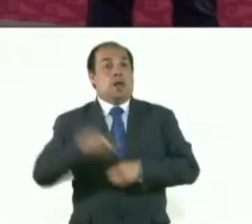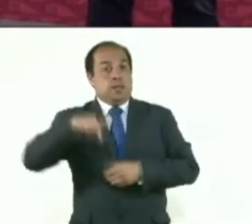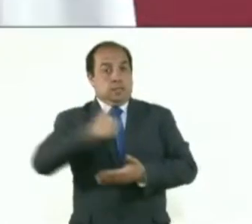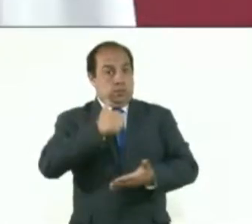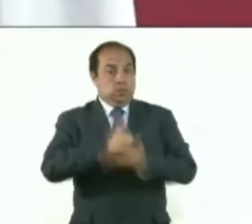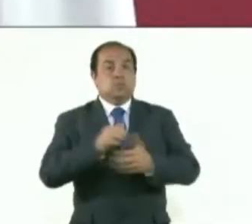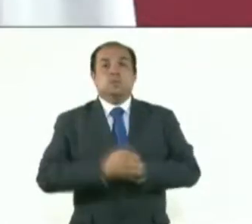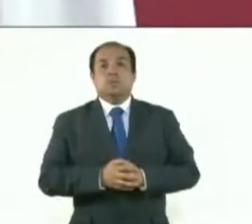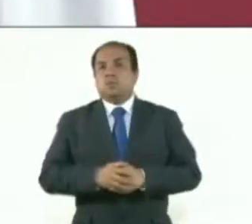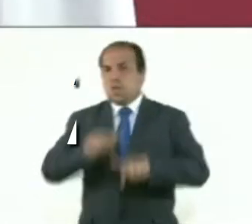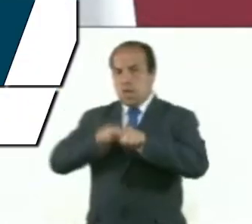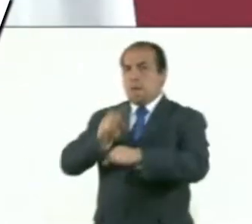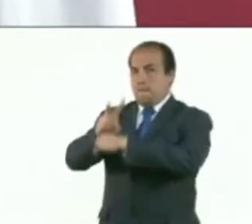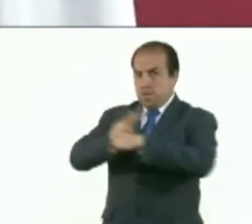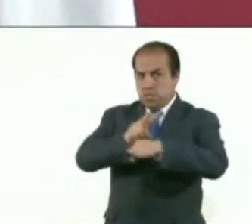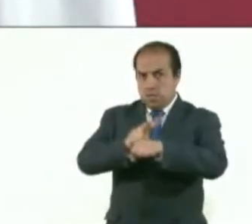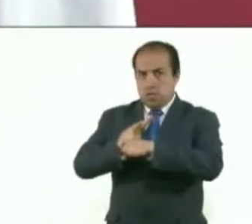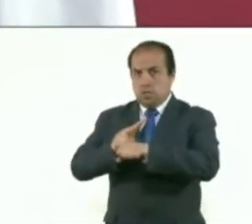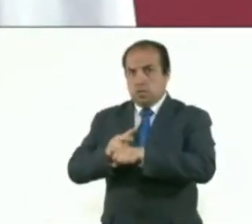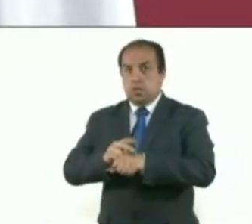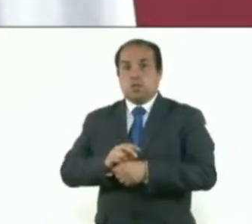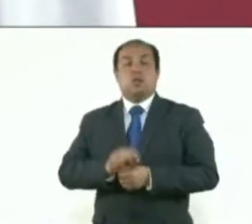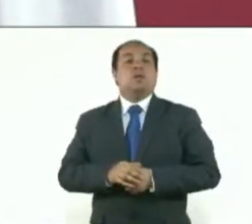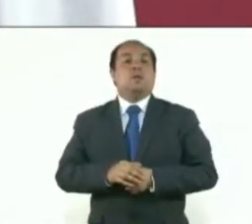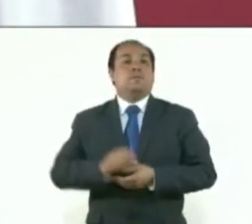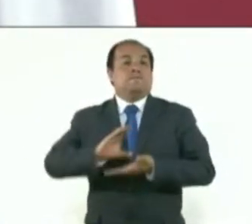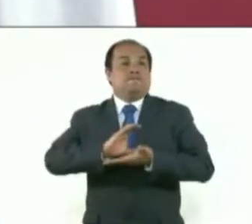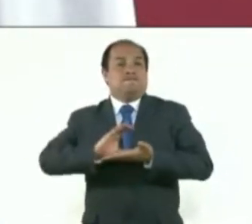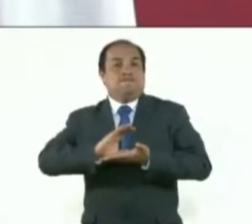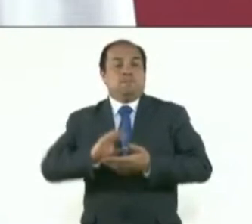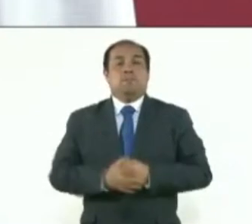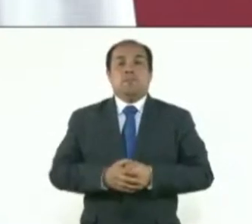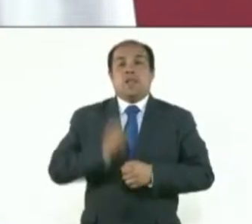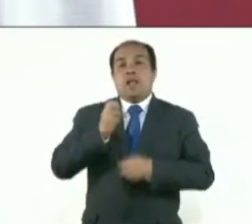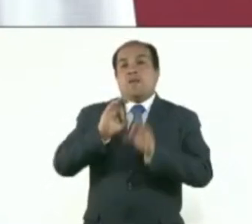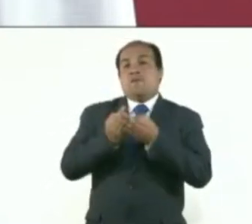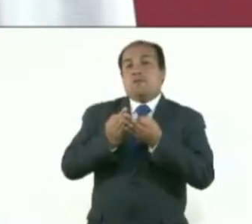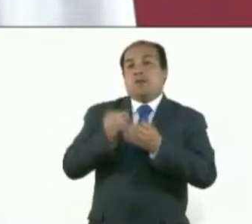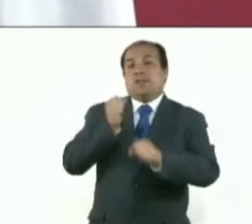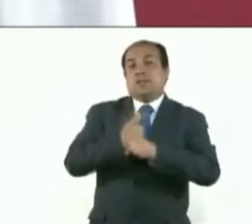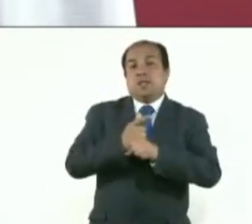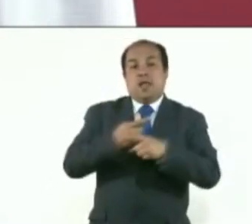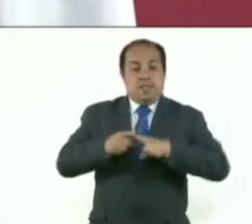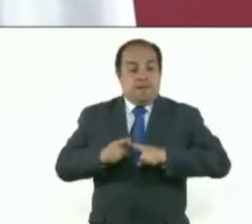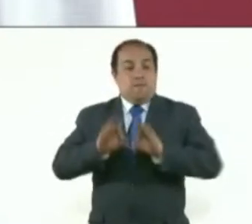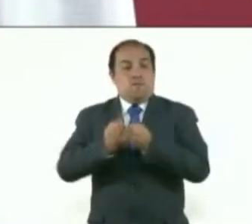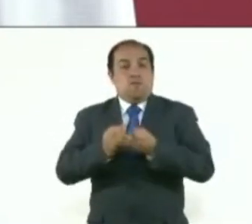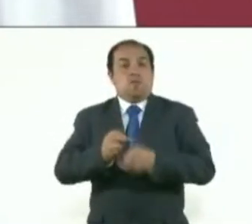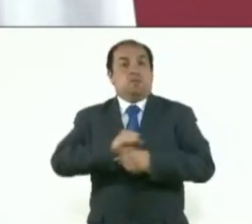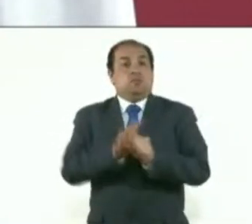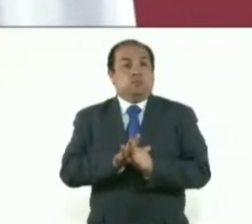Bueno, seguimos con la vigilancia genómica. Ustedes saben que es la manera de identificar las variantes y no ha habido